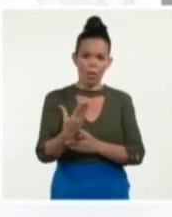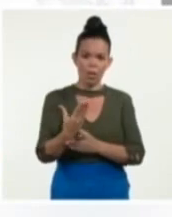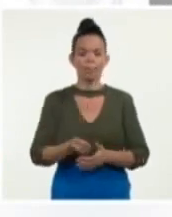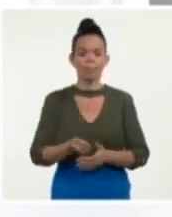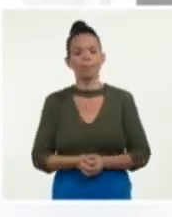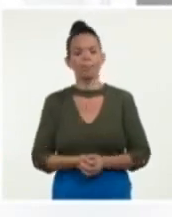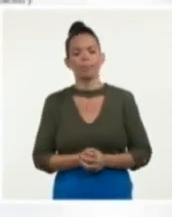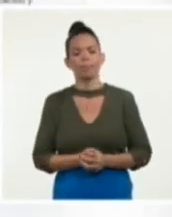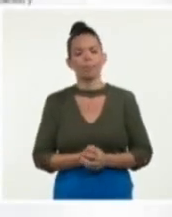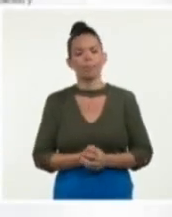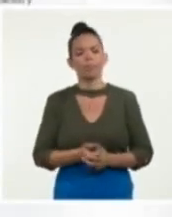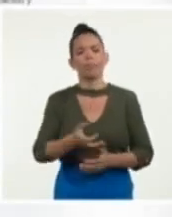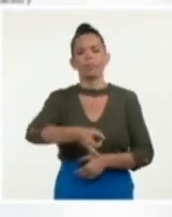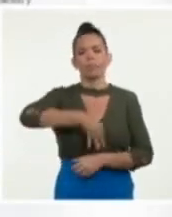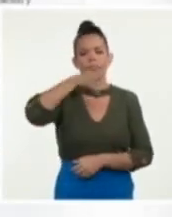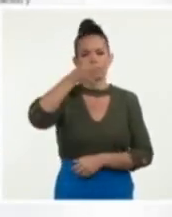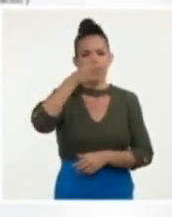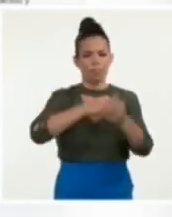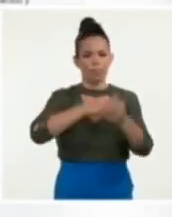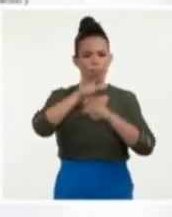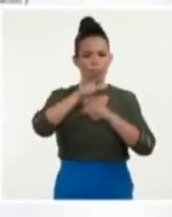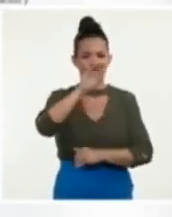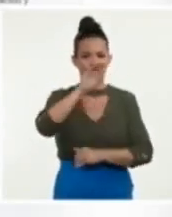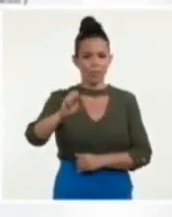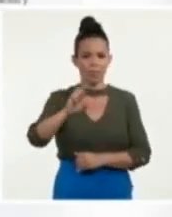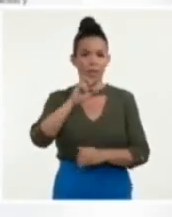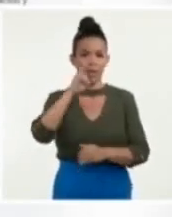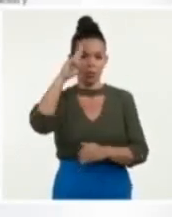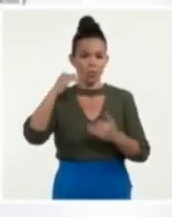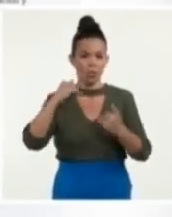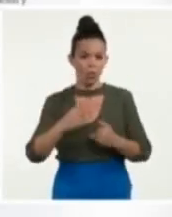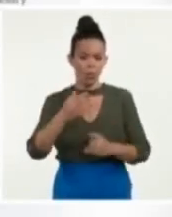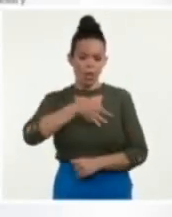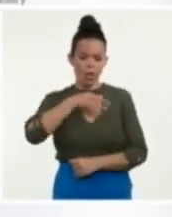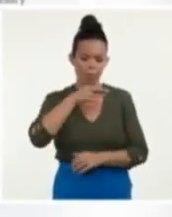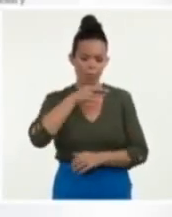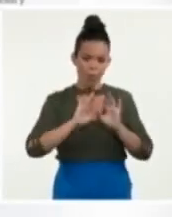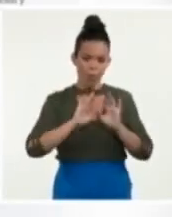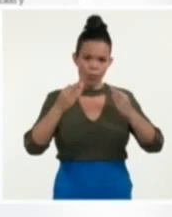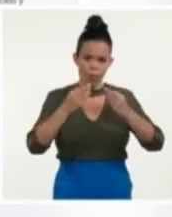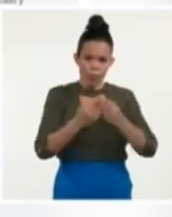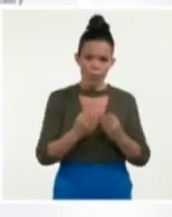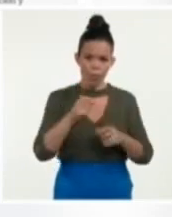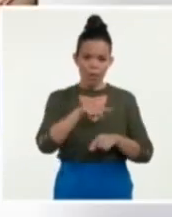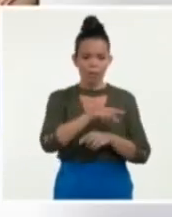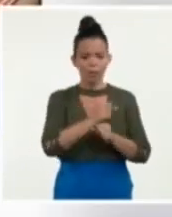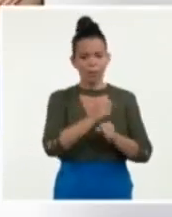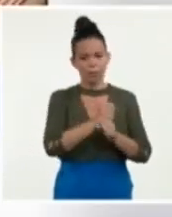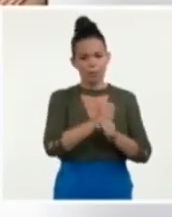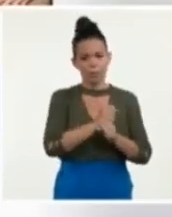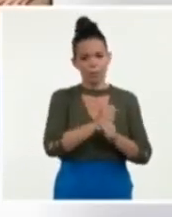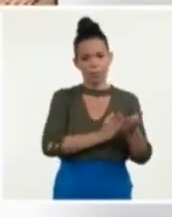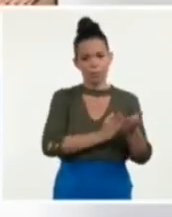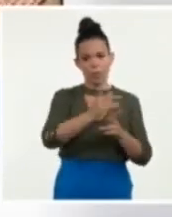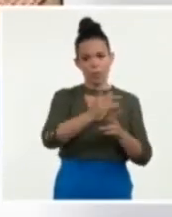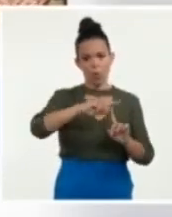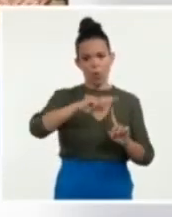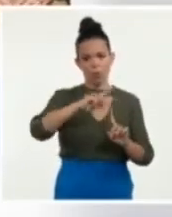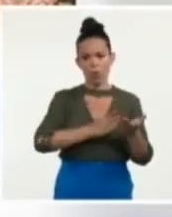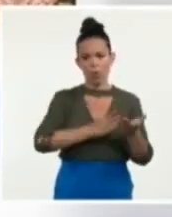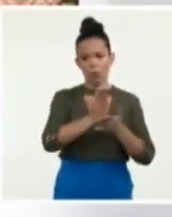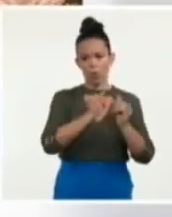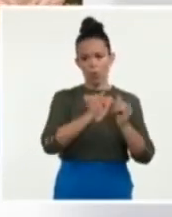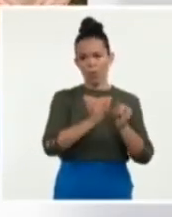la comunicación del MINSAP que los familiares del colaborador, trabajador de la Dirección Provincial de Salud en Las Tunas, se mantienen informados al